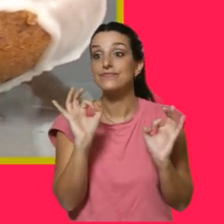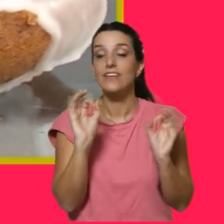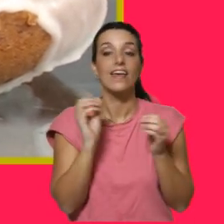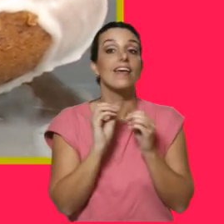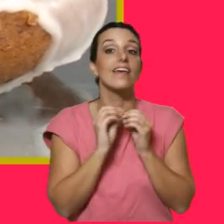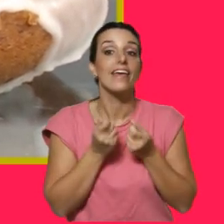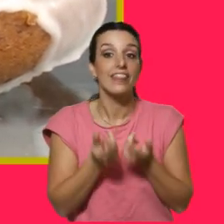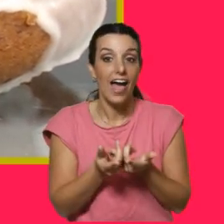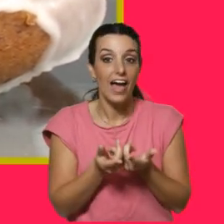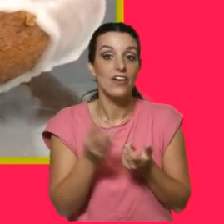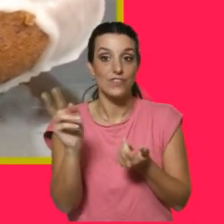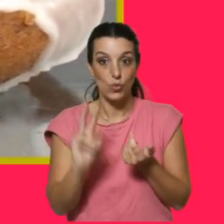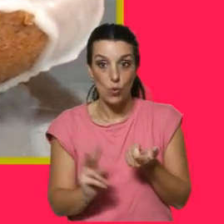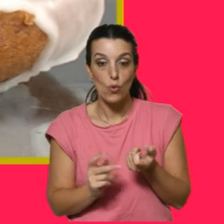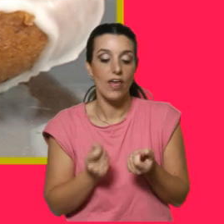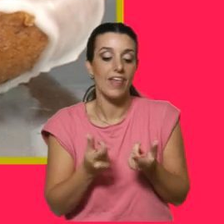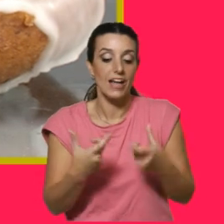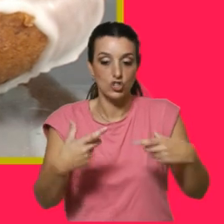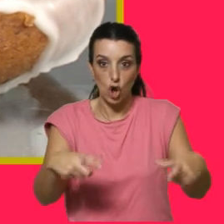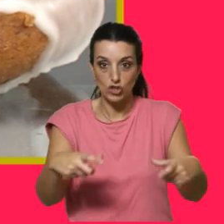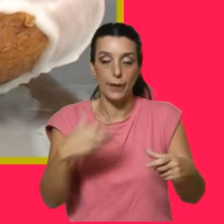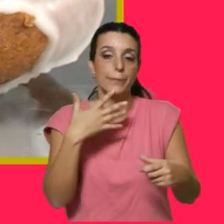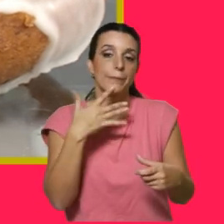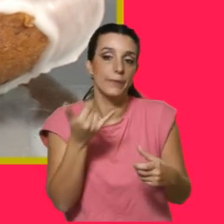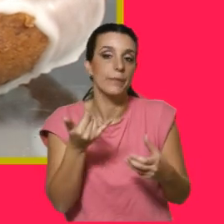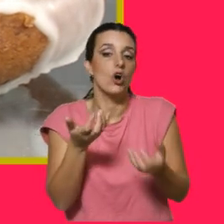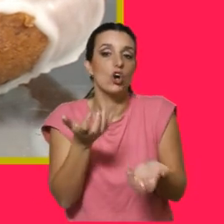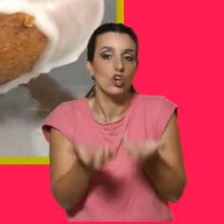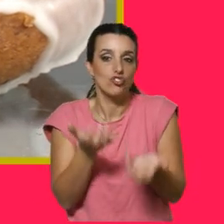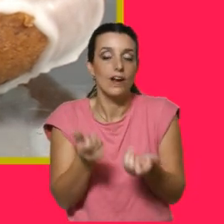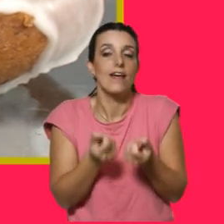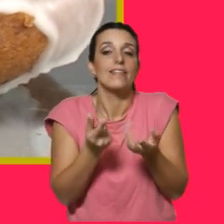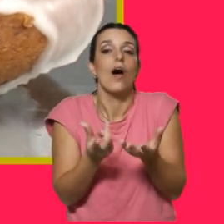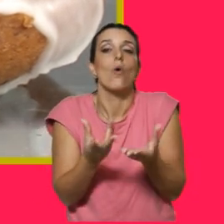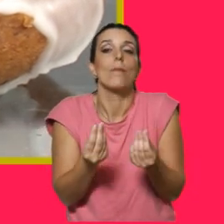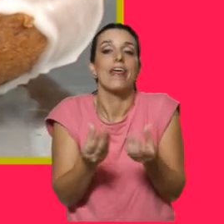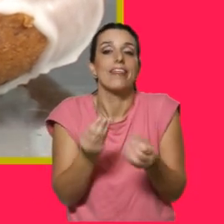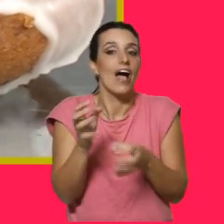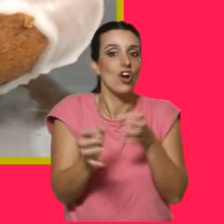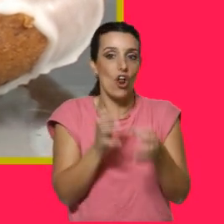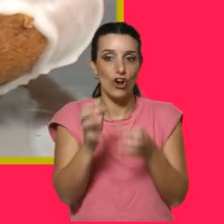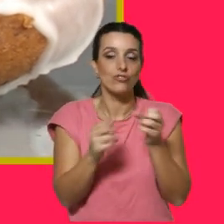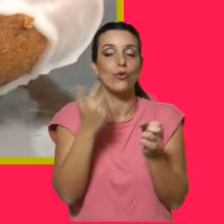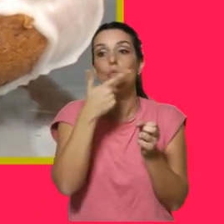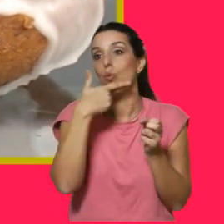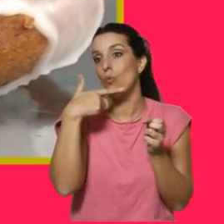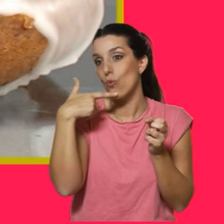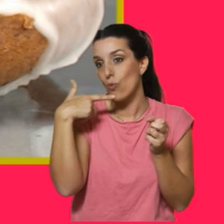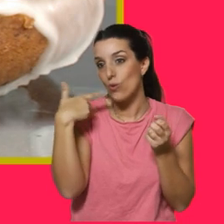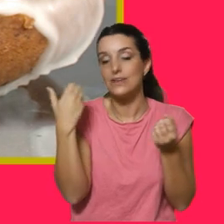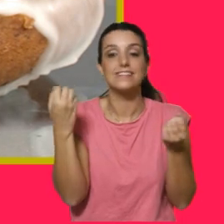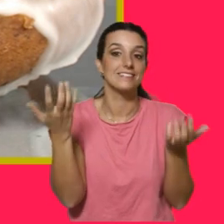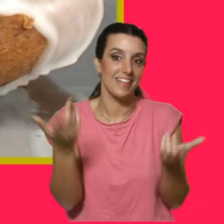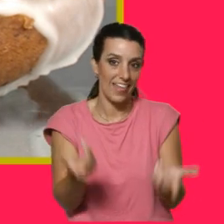le aporta el poner verduras a las tortas, en este caso asadas, que les vas a dar como una humedad, un colorcito, sí, un dulzor, porque la calabaza es